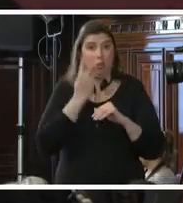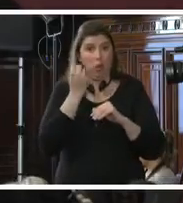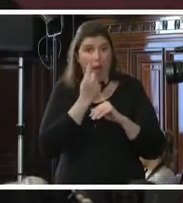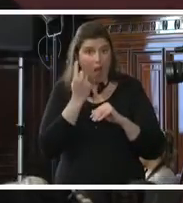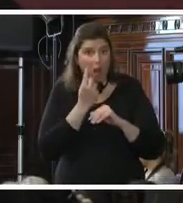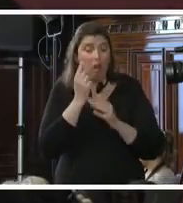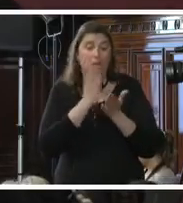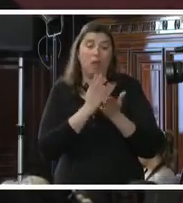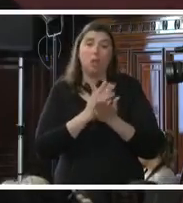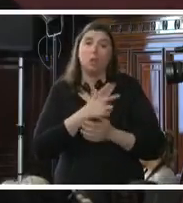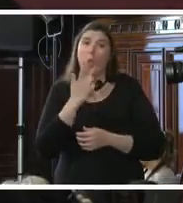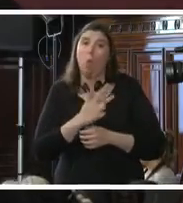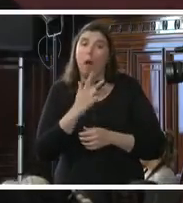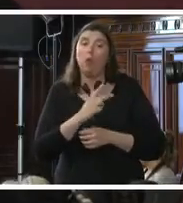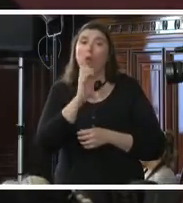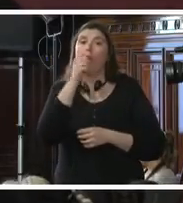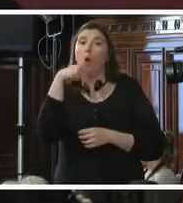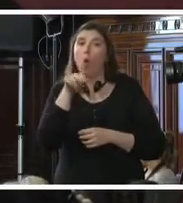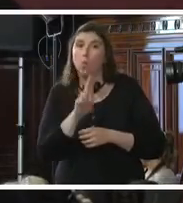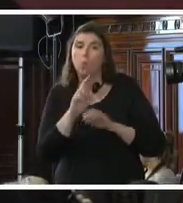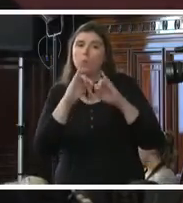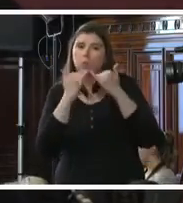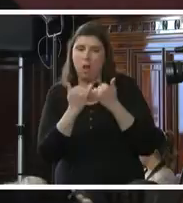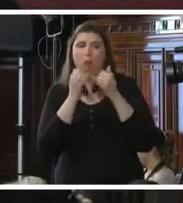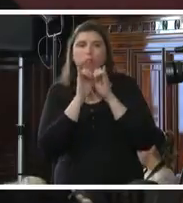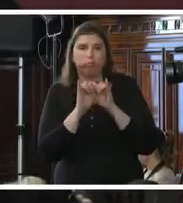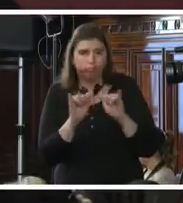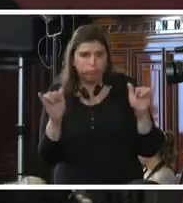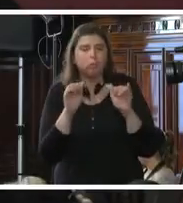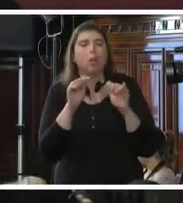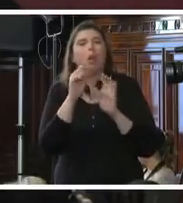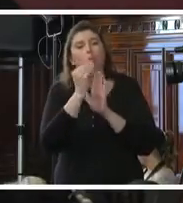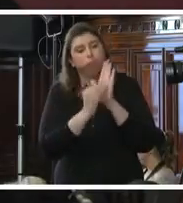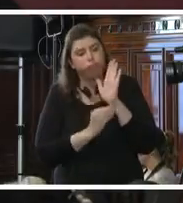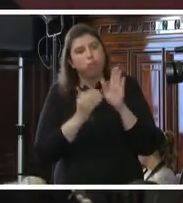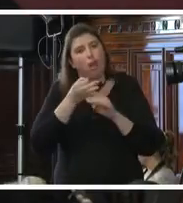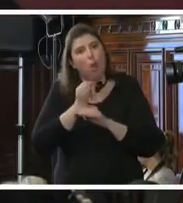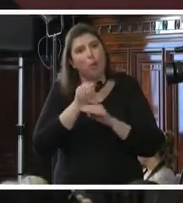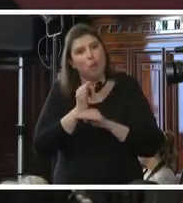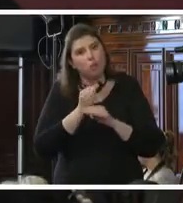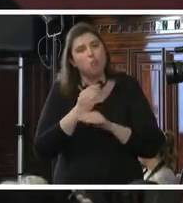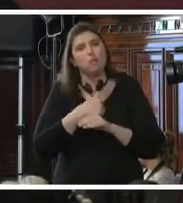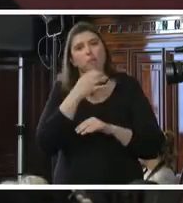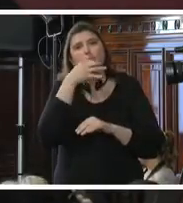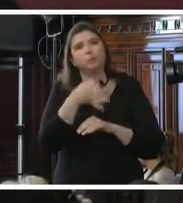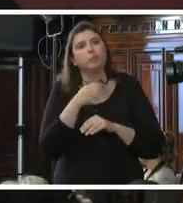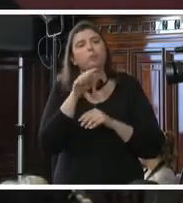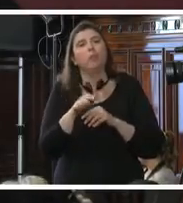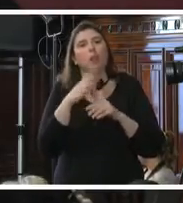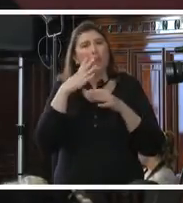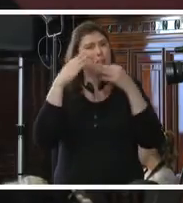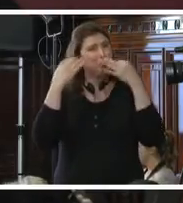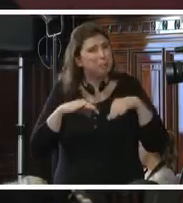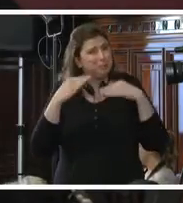mecanismos de derechos humanos de Naciones Unidas ya se han pronunciado al respecto con informes y recomendaciones, consideramos que dada la especificidad